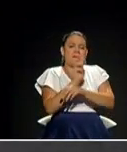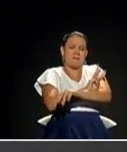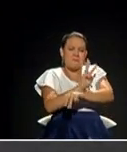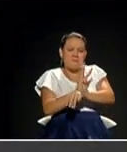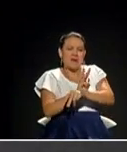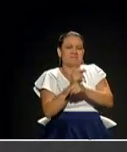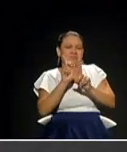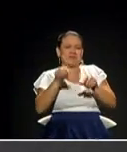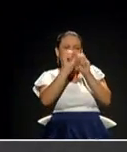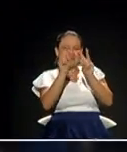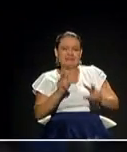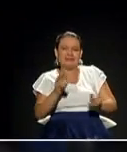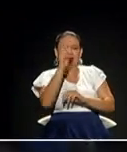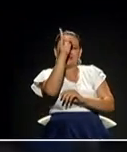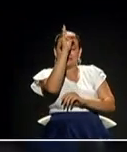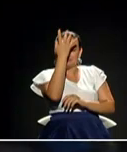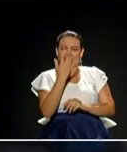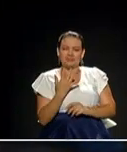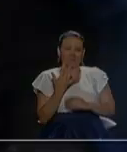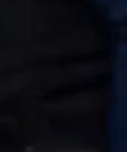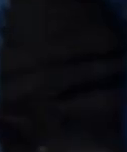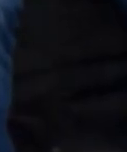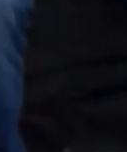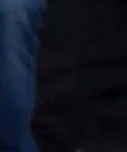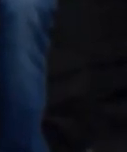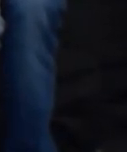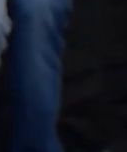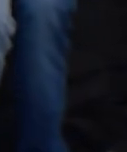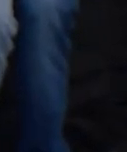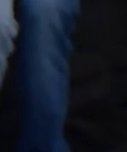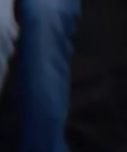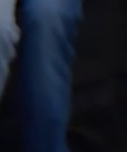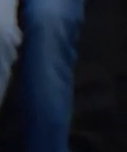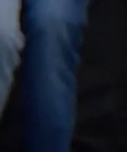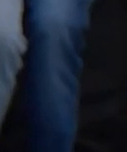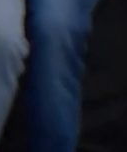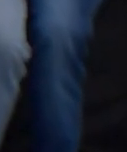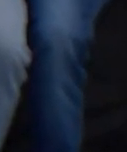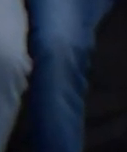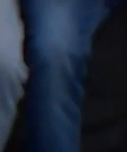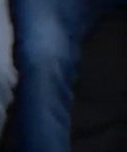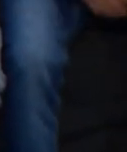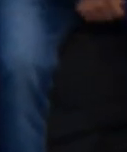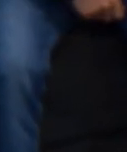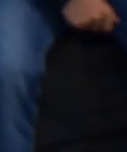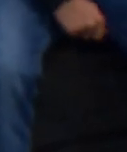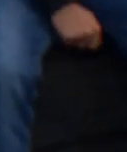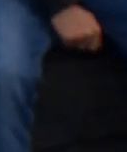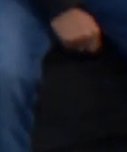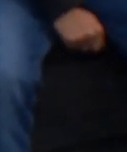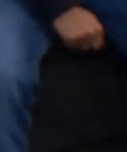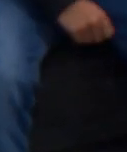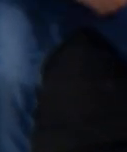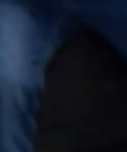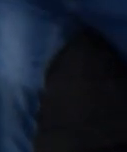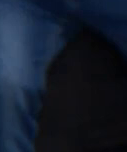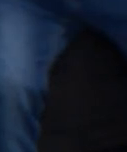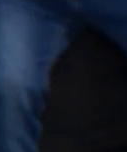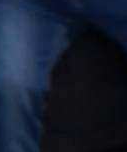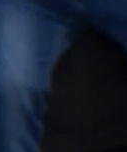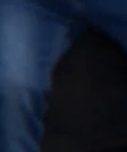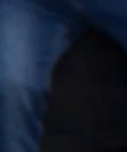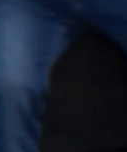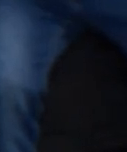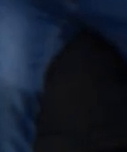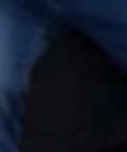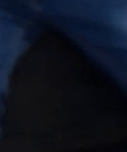candidato a la alcaldía de medellín por el polo democrático alternativo mi vocación en la vida el servicio no he conocido otra y es por eso